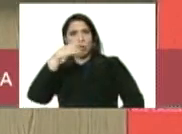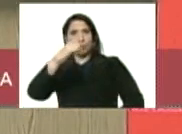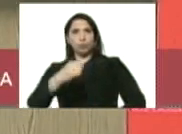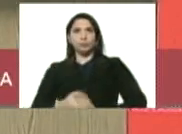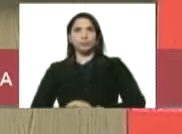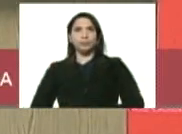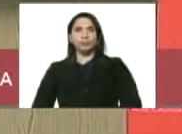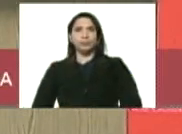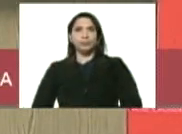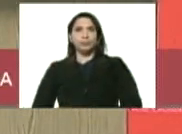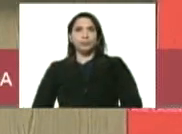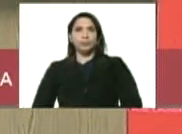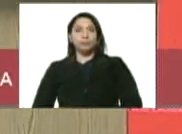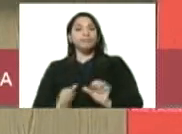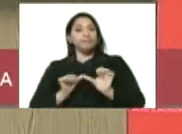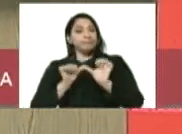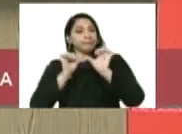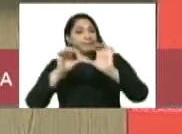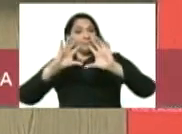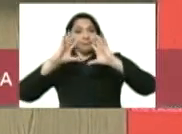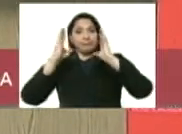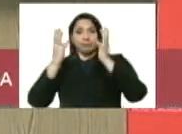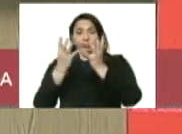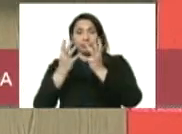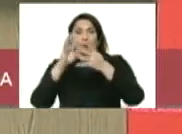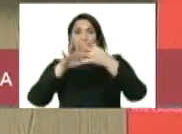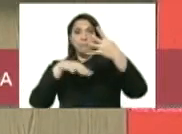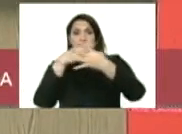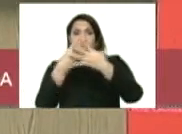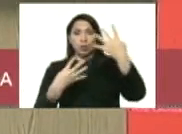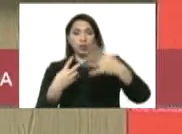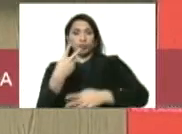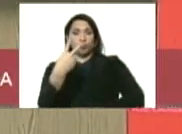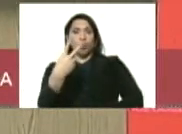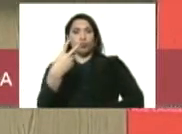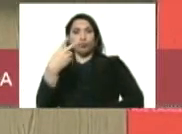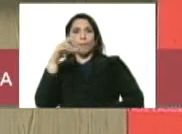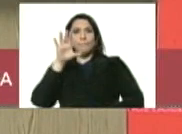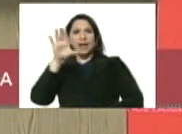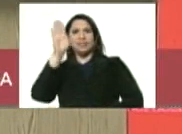Maduro. Seguimos con el mundo. En el puesto número 2, Brasil,